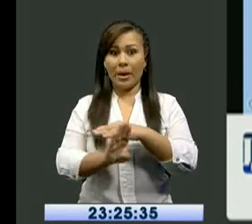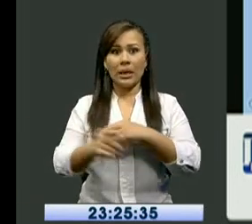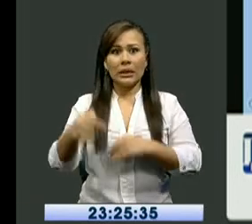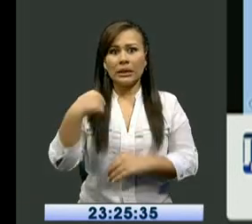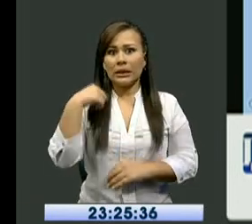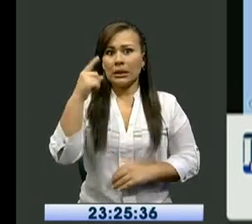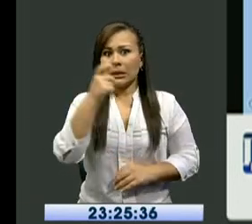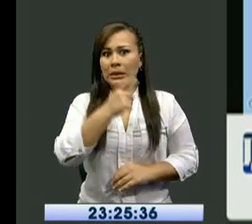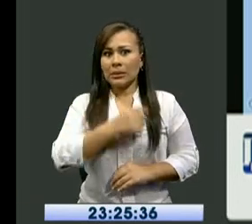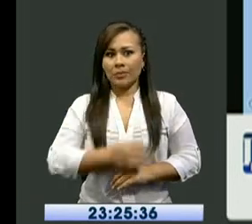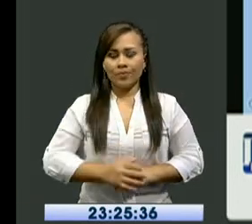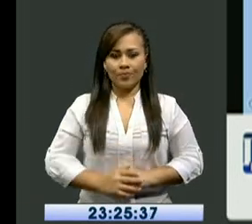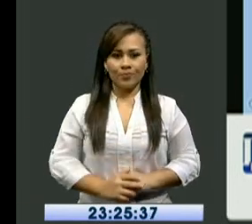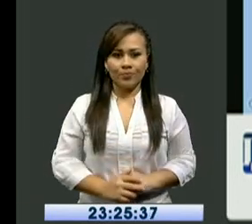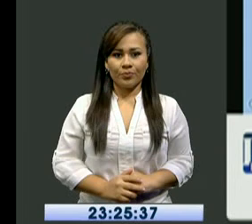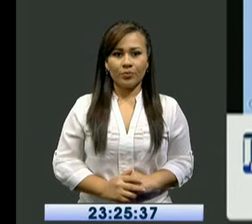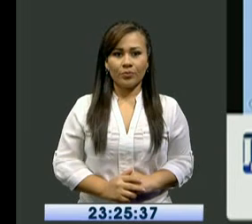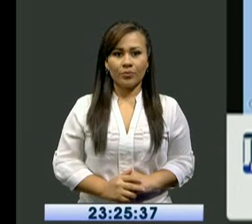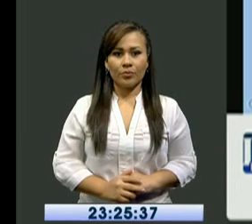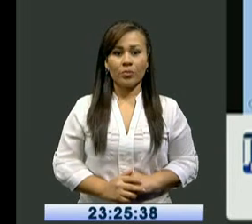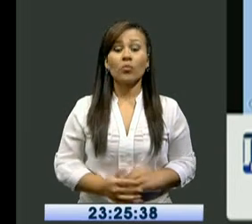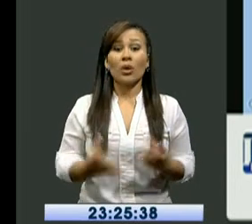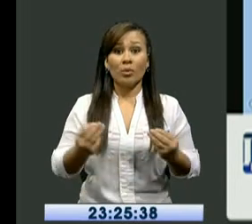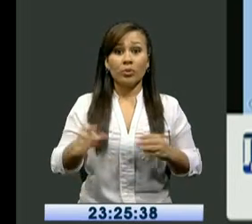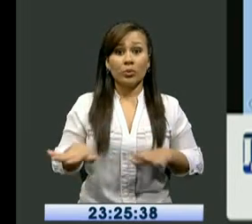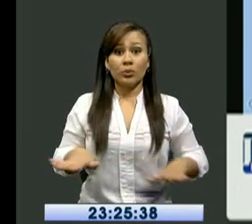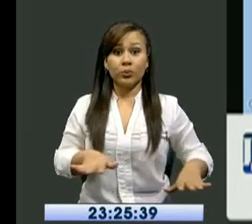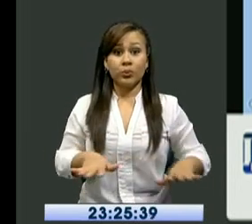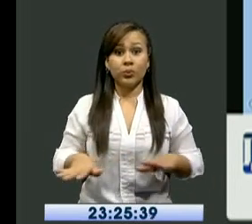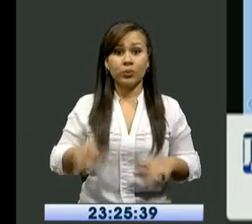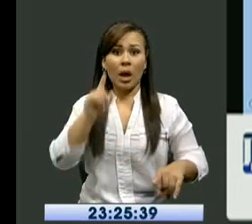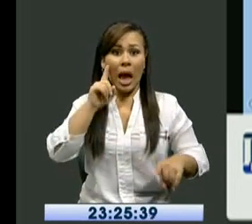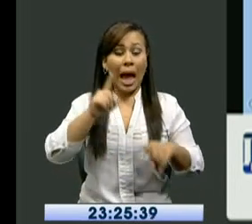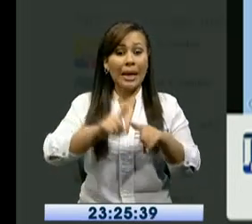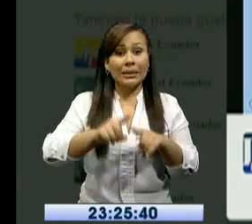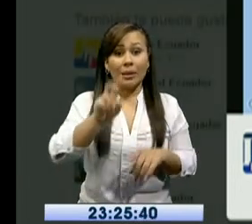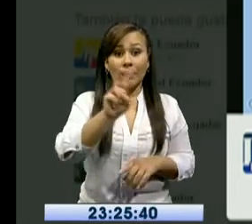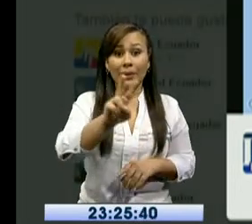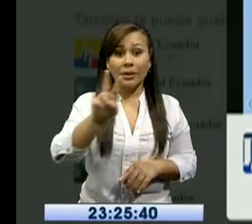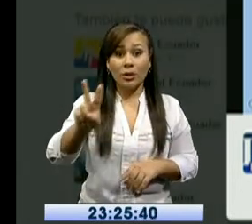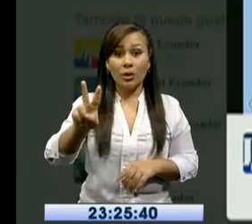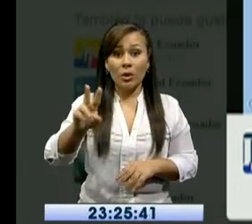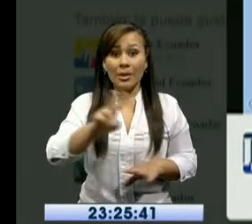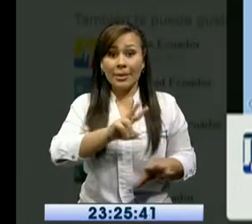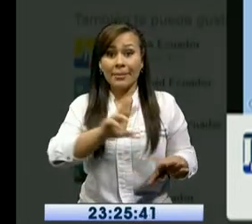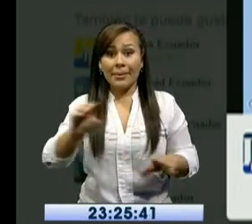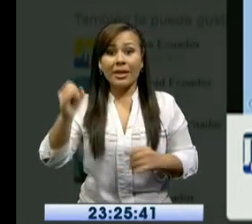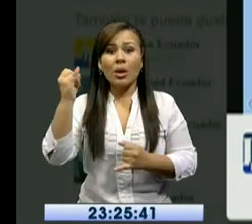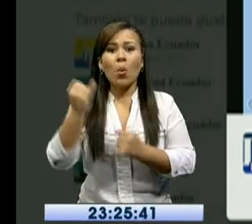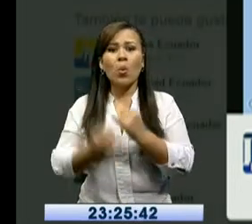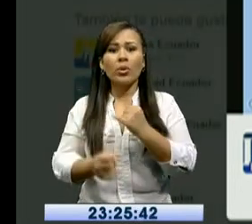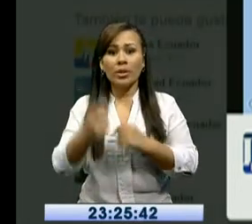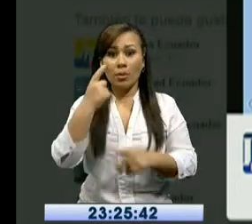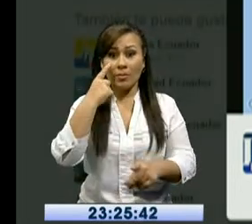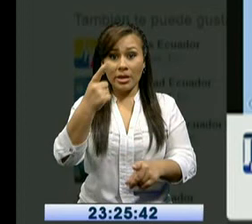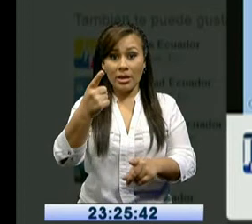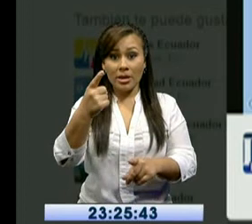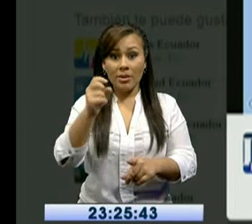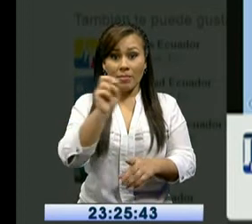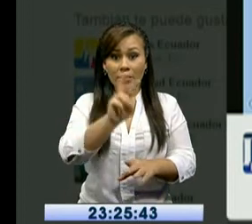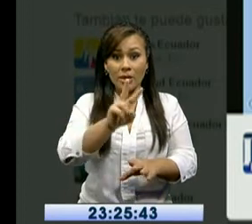minutos. Así, hubo una serie que llegó hasta las 22 horas y 20, creo, productora, ¿no? El último,